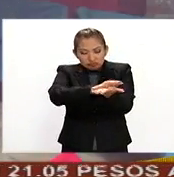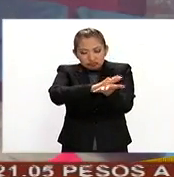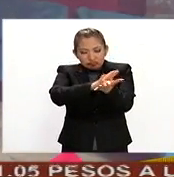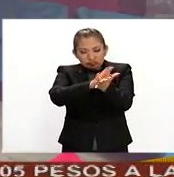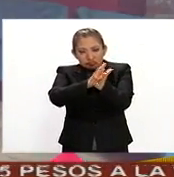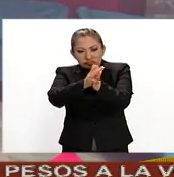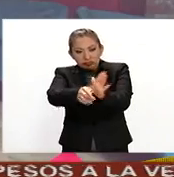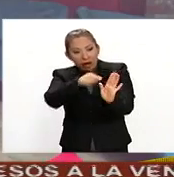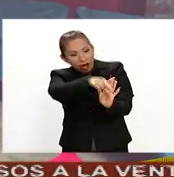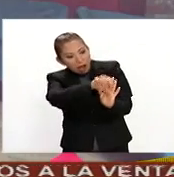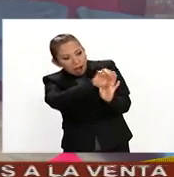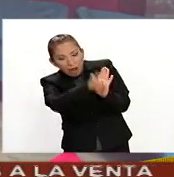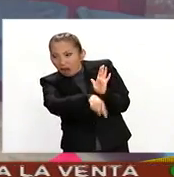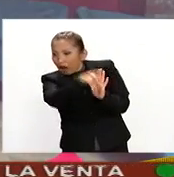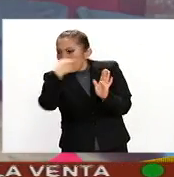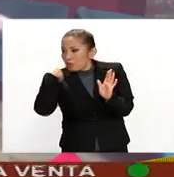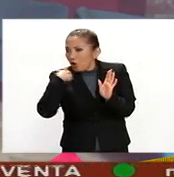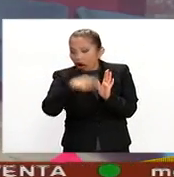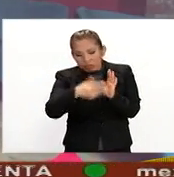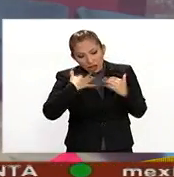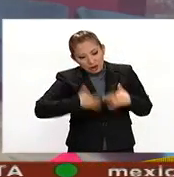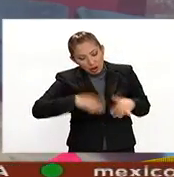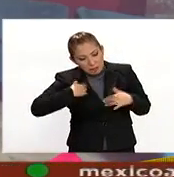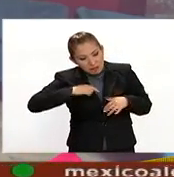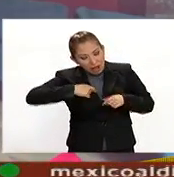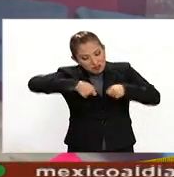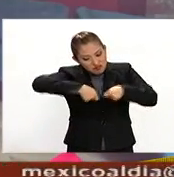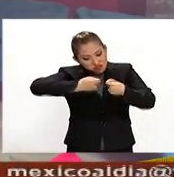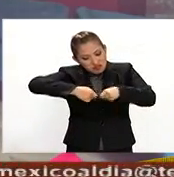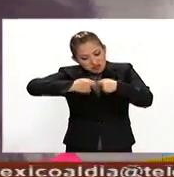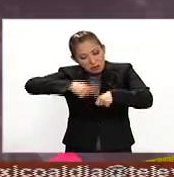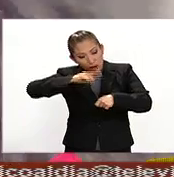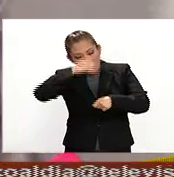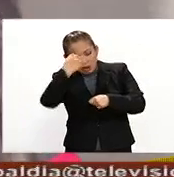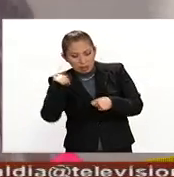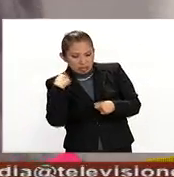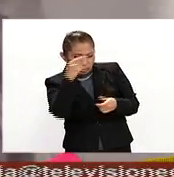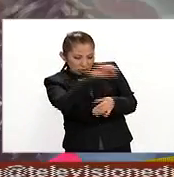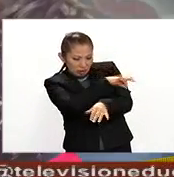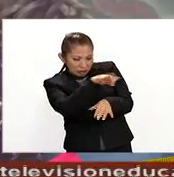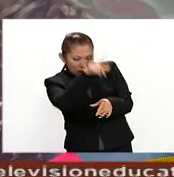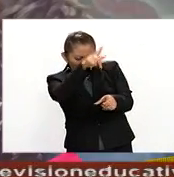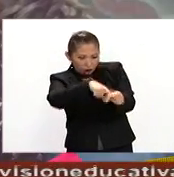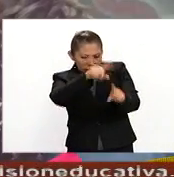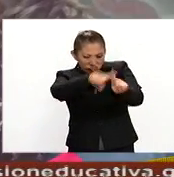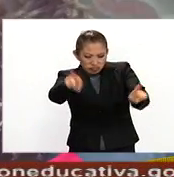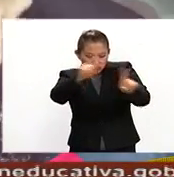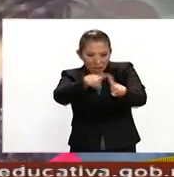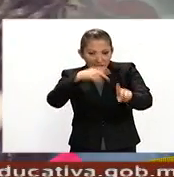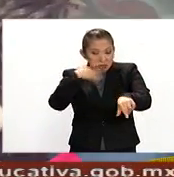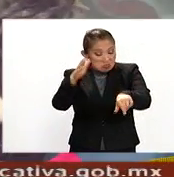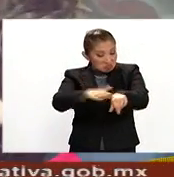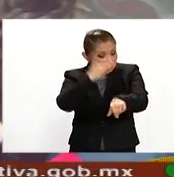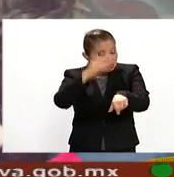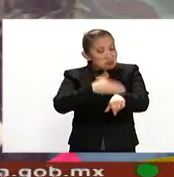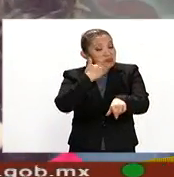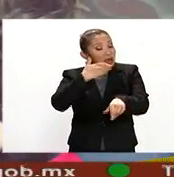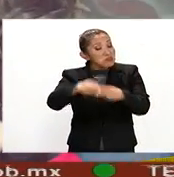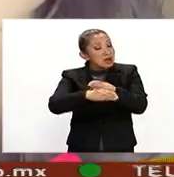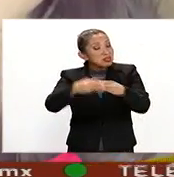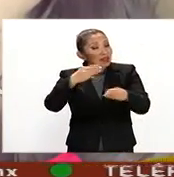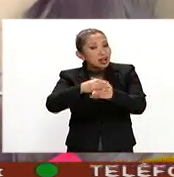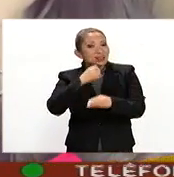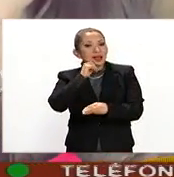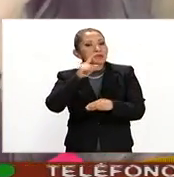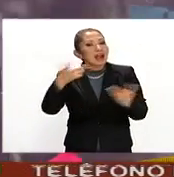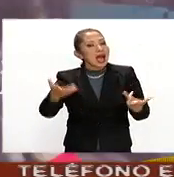en un referente de moda y calidad en cuanto a ropa tejida por su nivel de diseño, variedad de colores y excelencia de materiales.